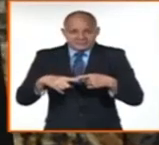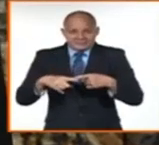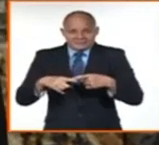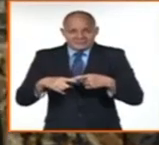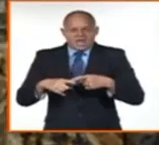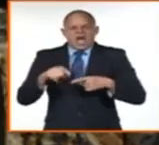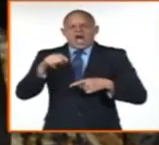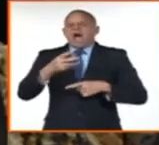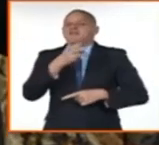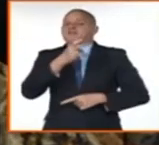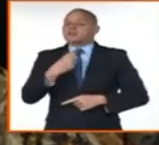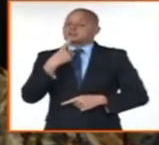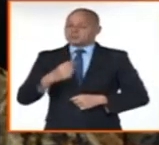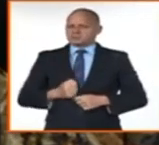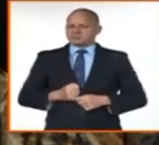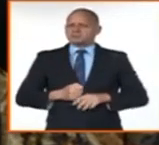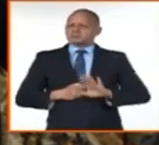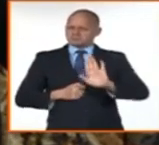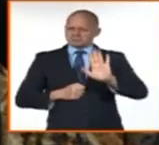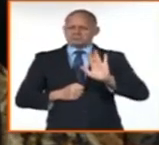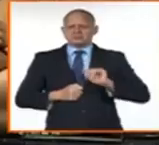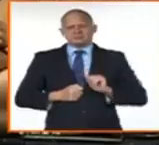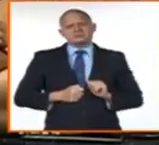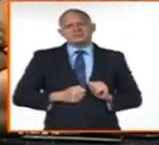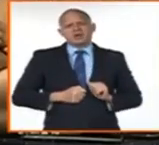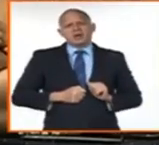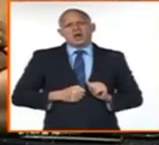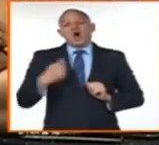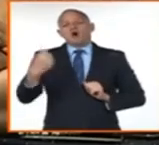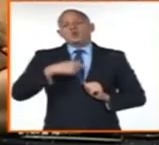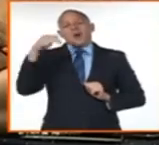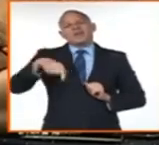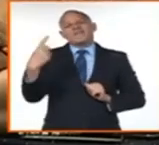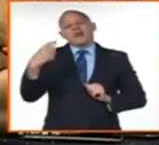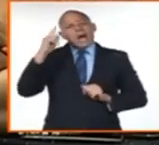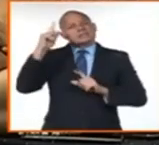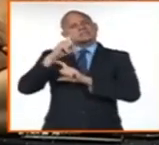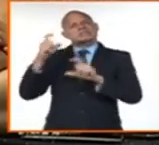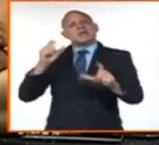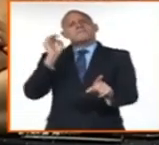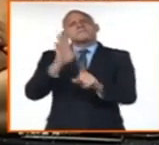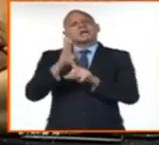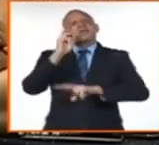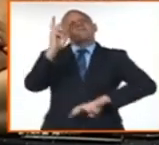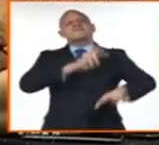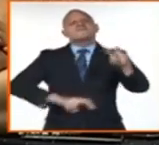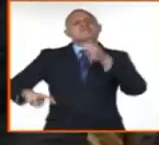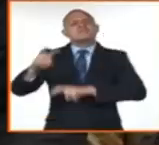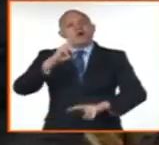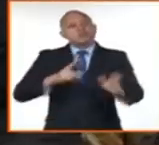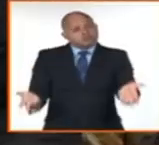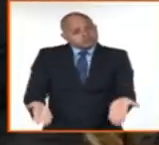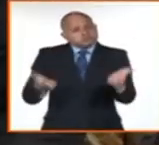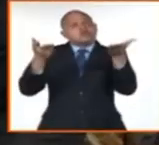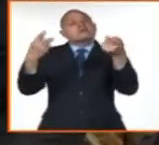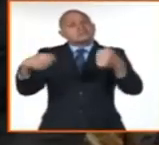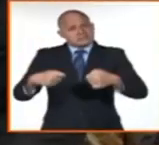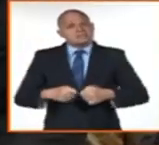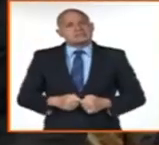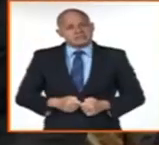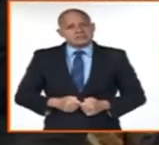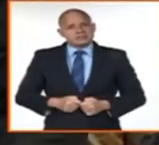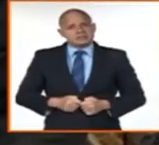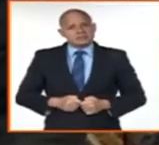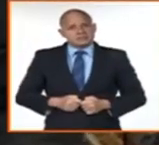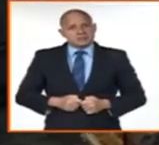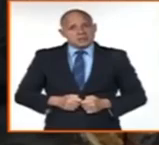futuro, lo vio y vino a contarnos lo que había que hacer. Si nosotros no hubiéramos tenido ese desarrollo, no hubiéramos podido